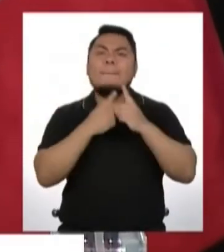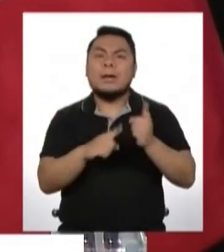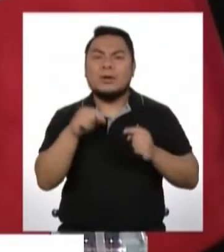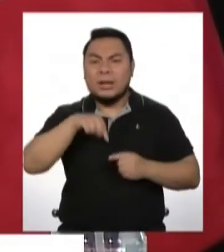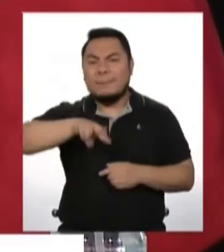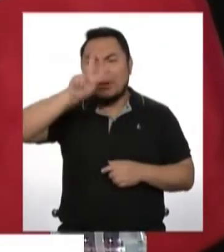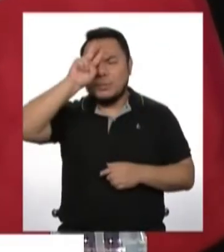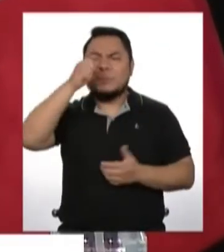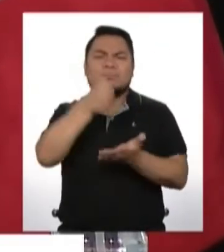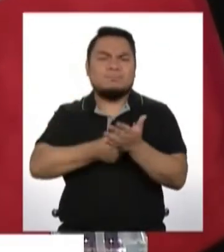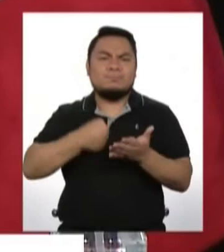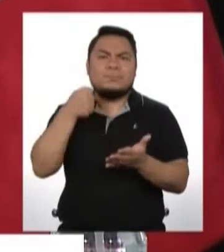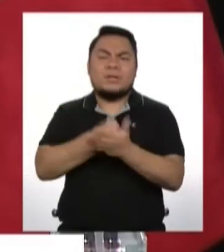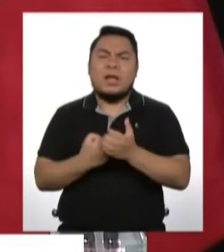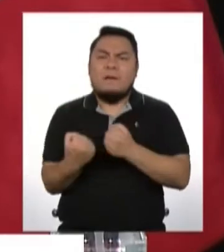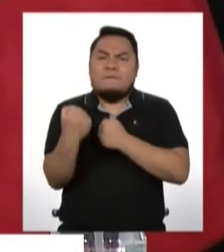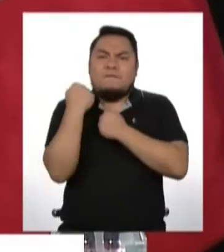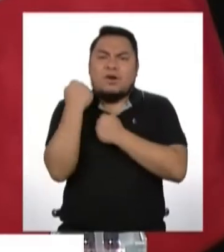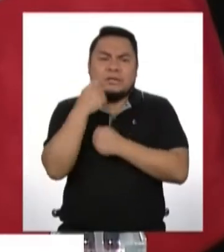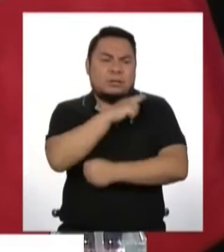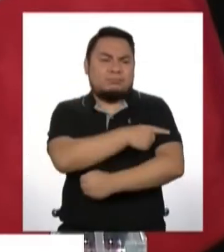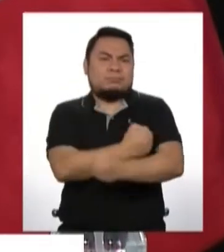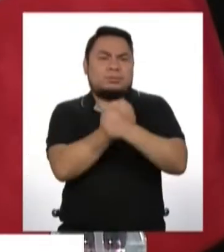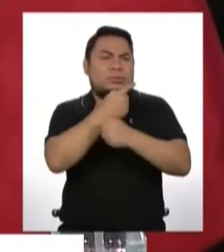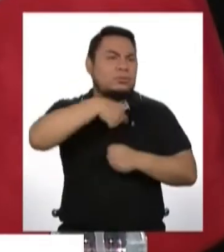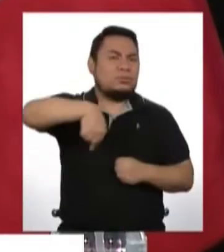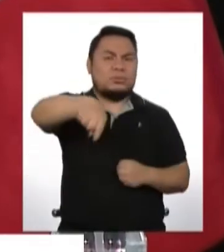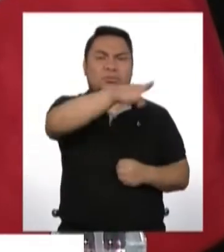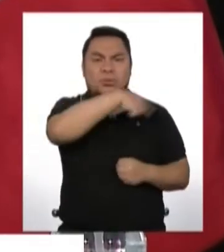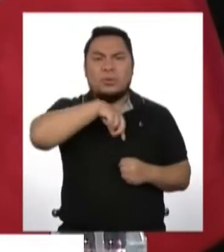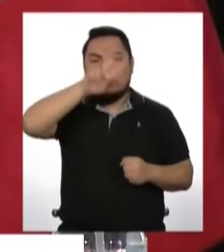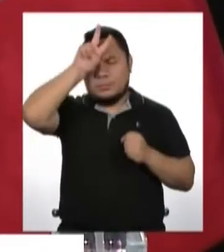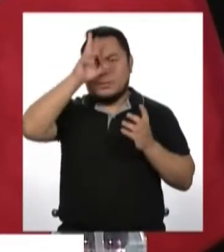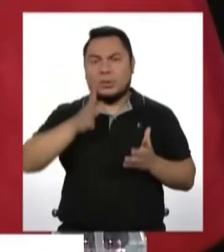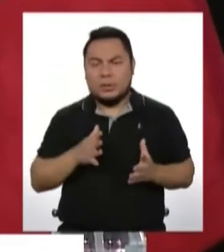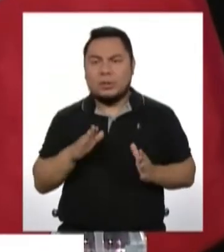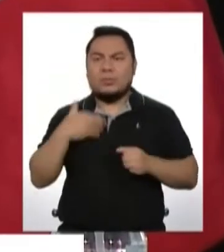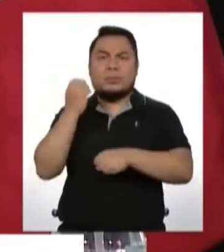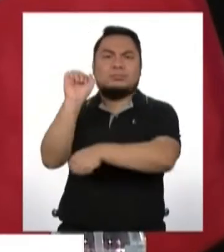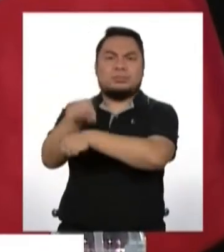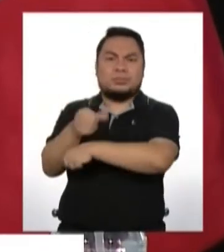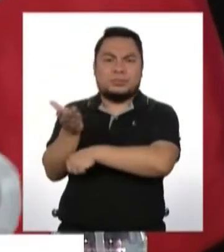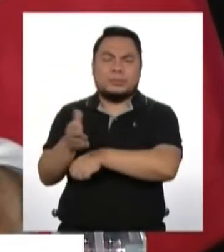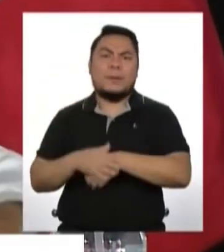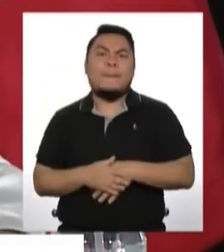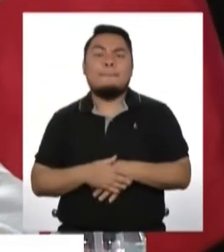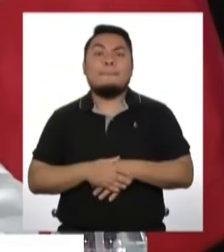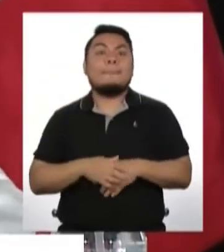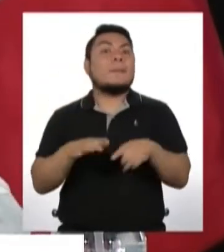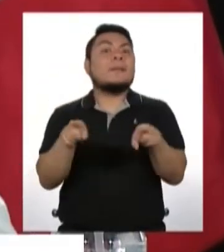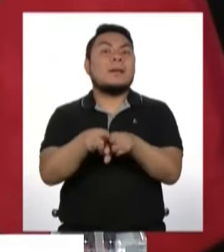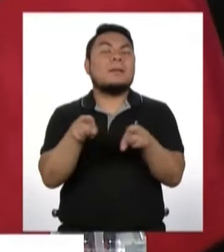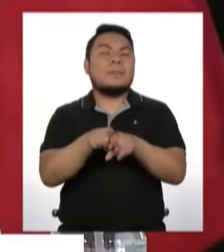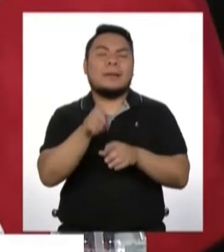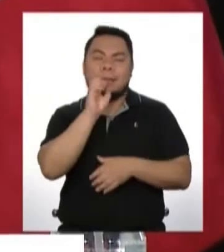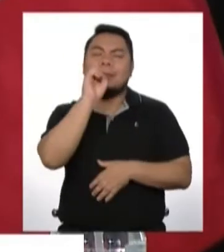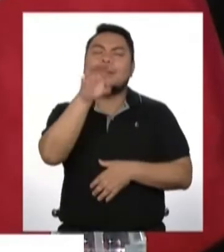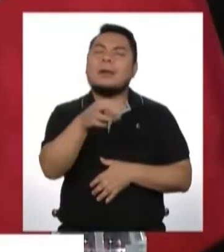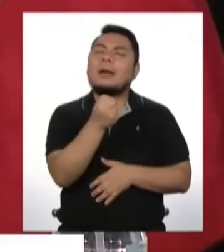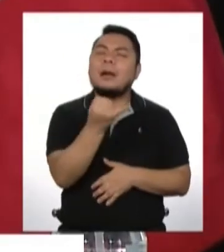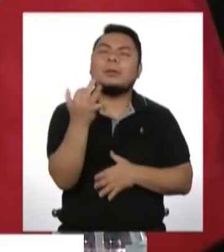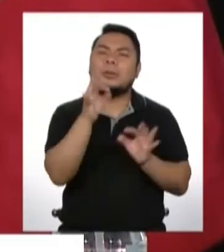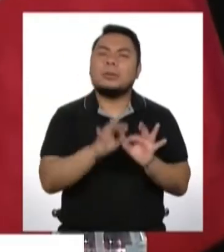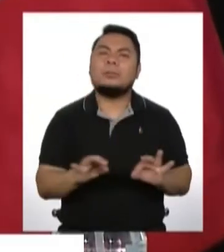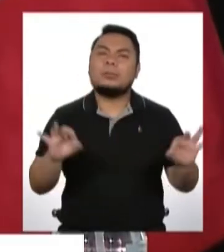vamos a salir con la fuerza propia de nosotros, los peruanos. También manifestarles algo